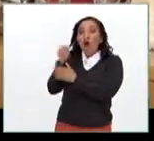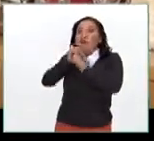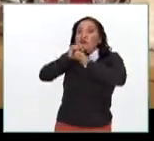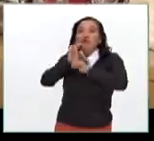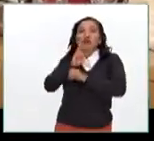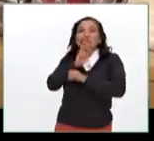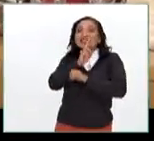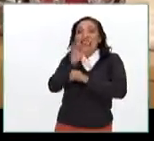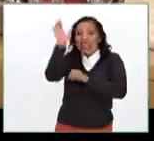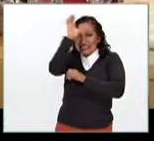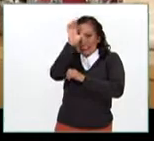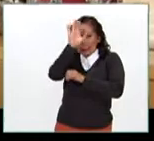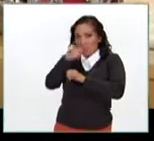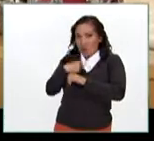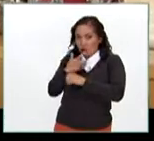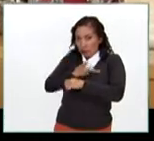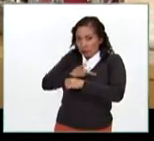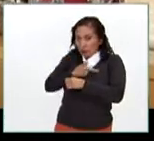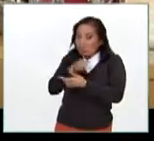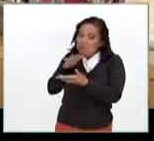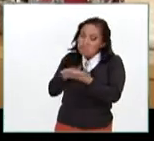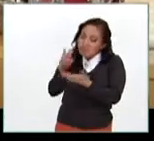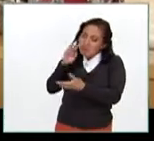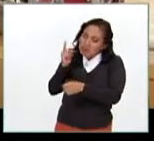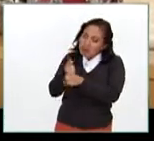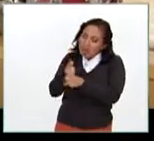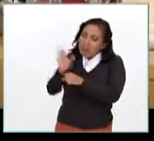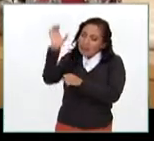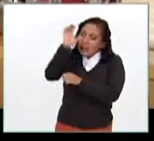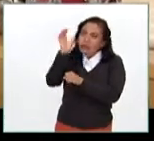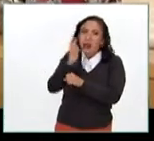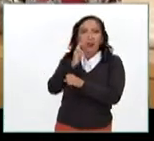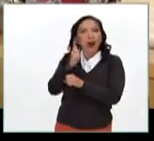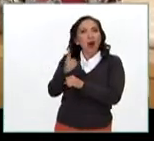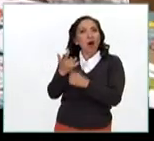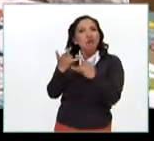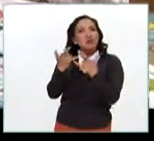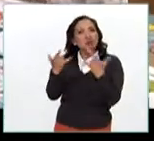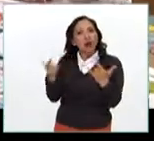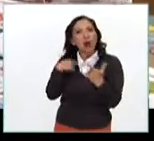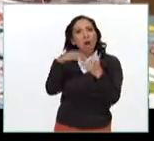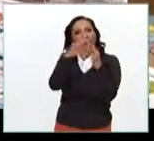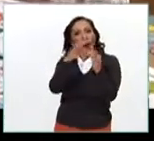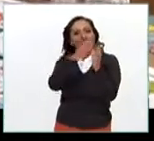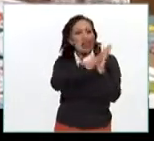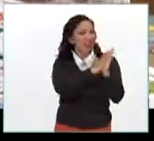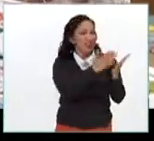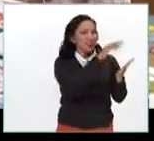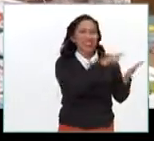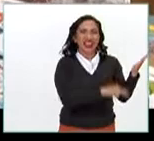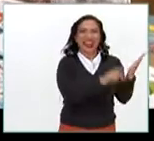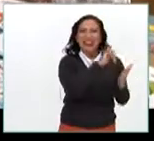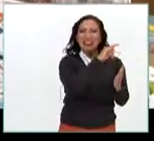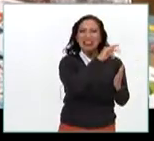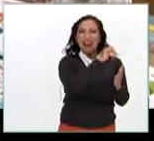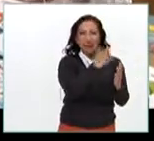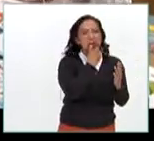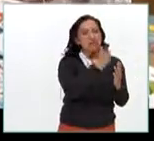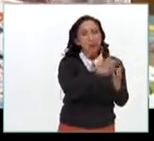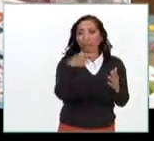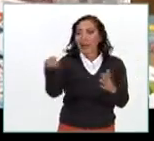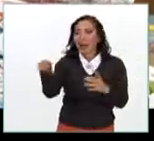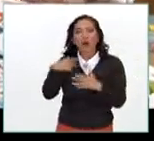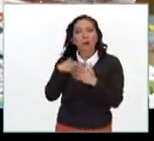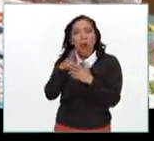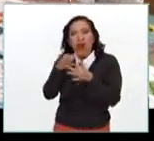científicas y a veces me da la impresión que la ciencia nos está contando mejores historias que la literatura. Exactamente. Porque es lo que vemos